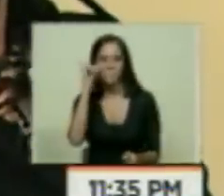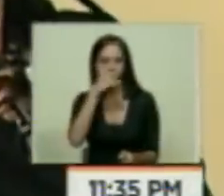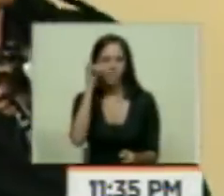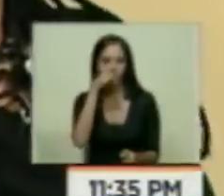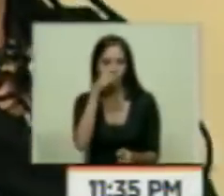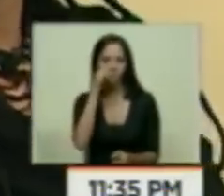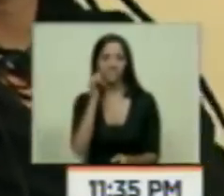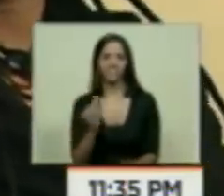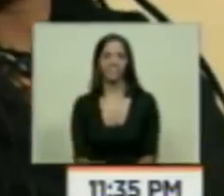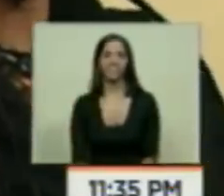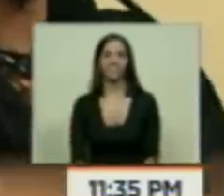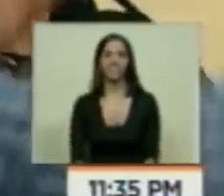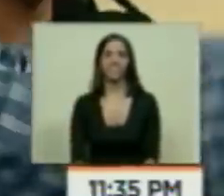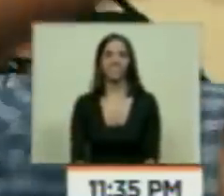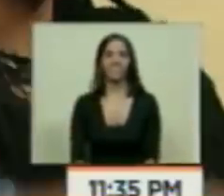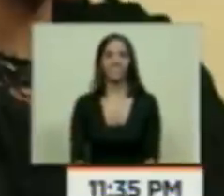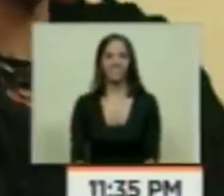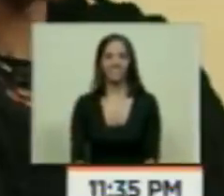pónchalo.